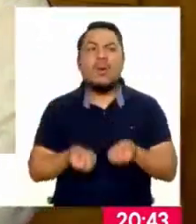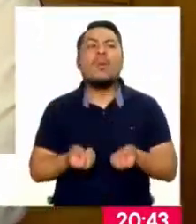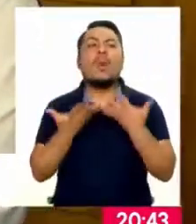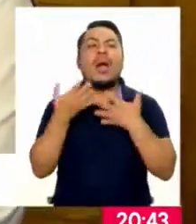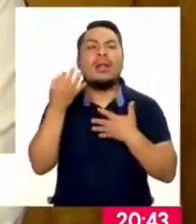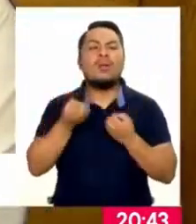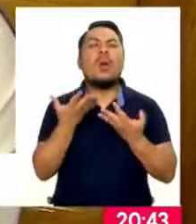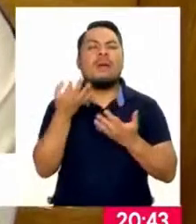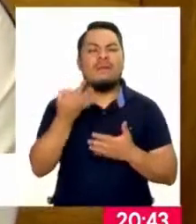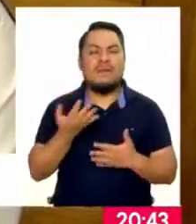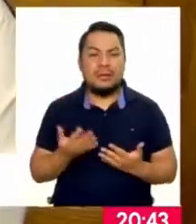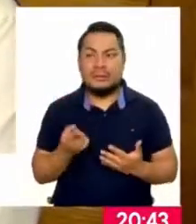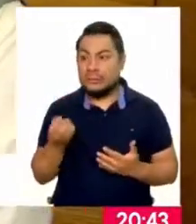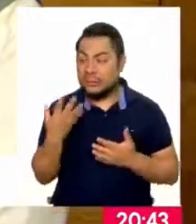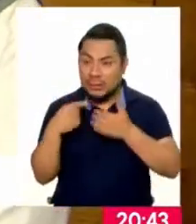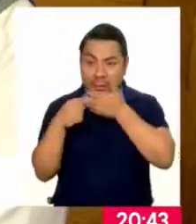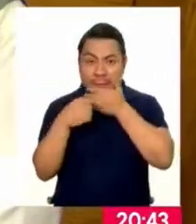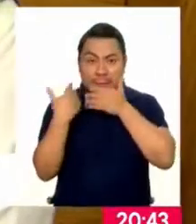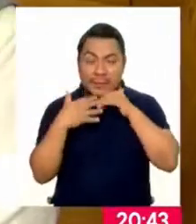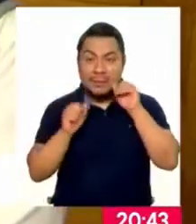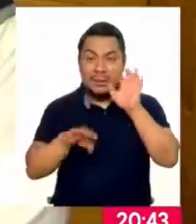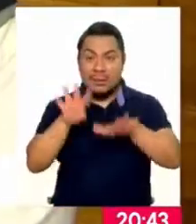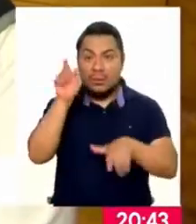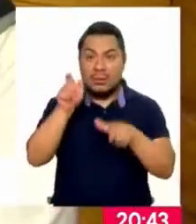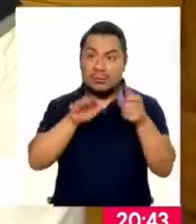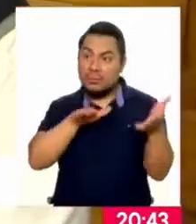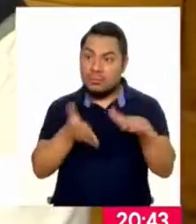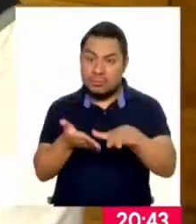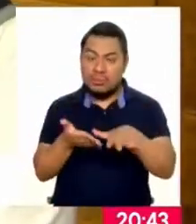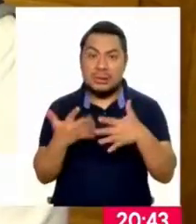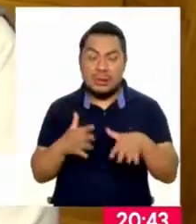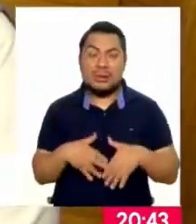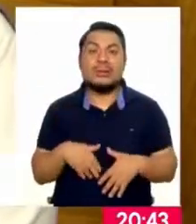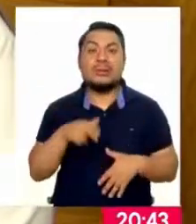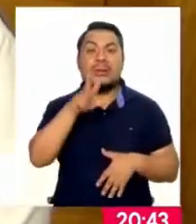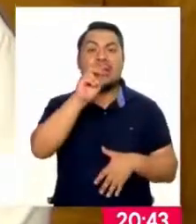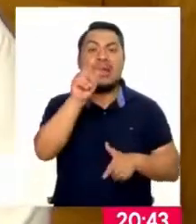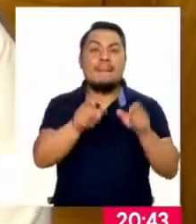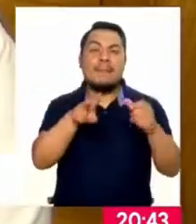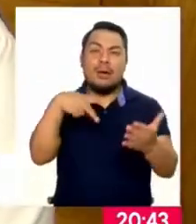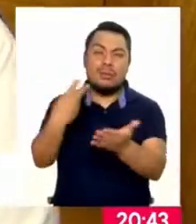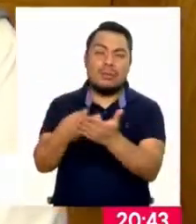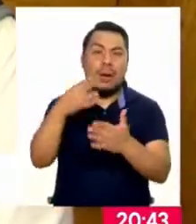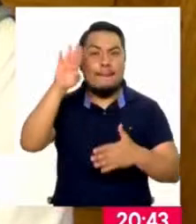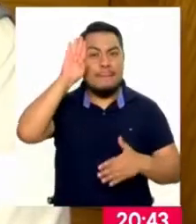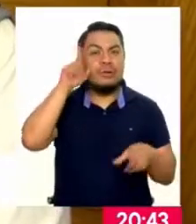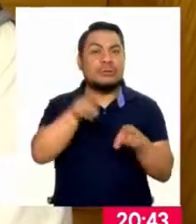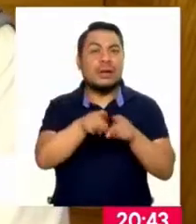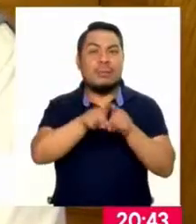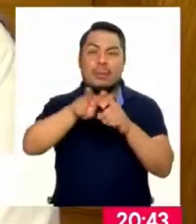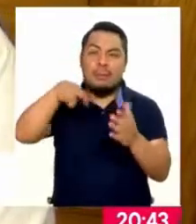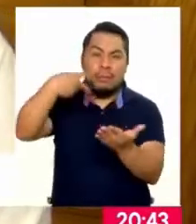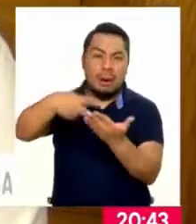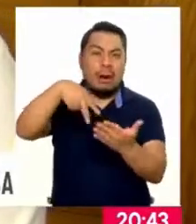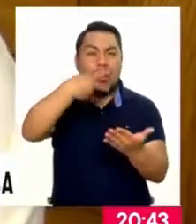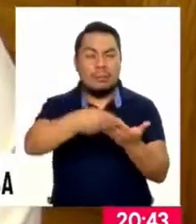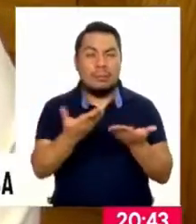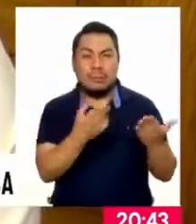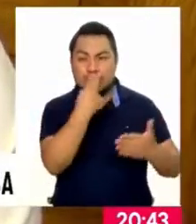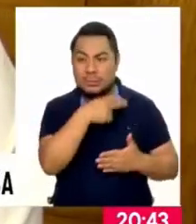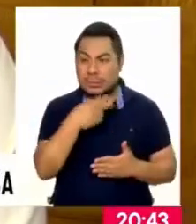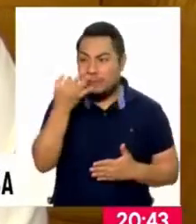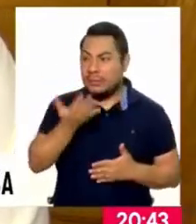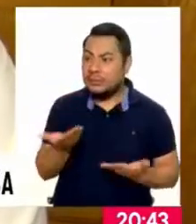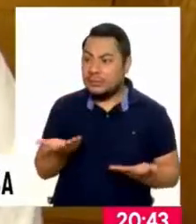cifra porque se tiene entendido que son ya catorce personas fallecidas más de treinta heridos y también policías que se encuentran en una situación lamentable